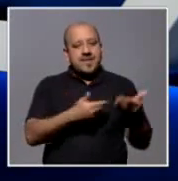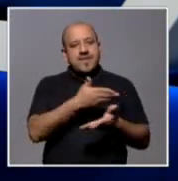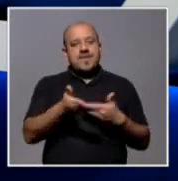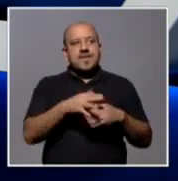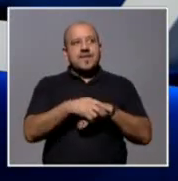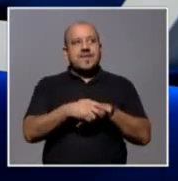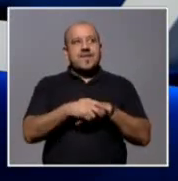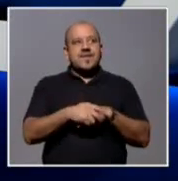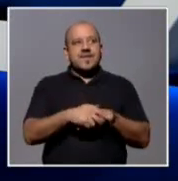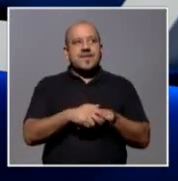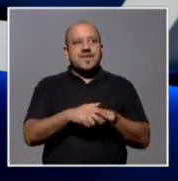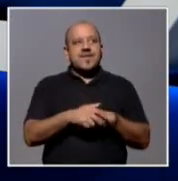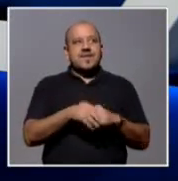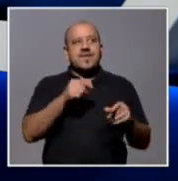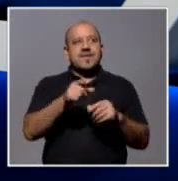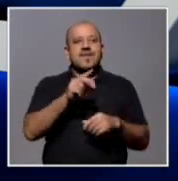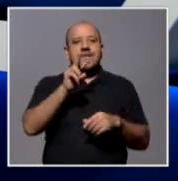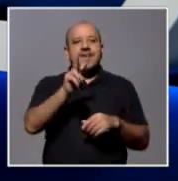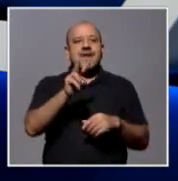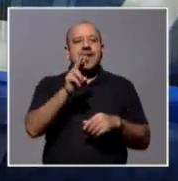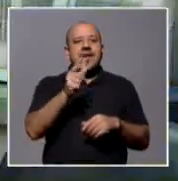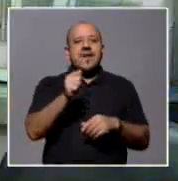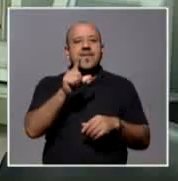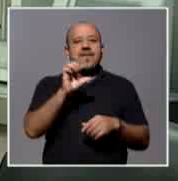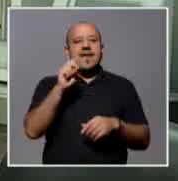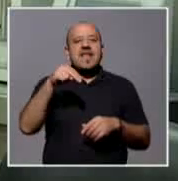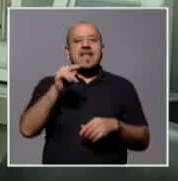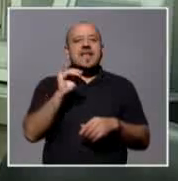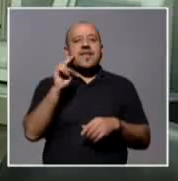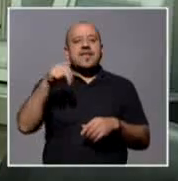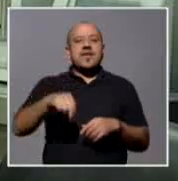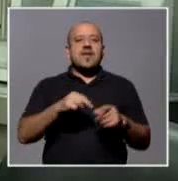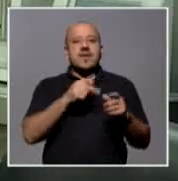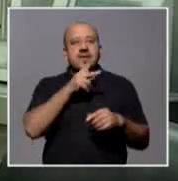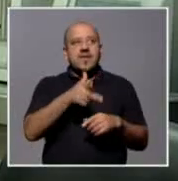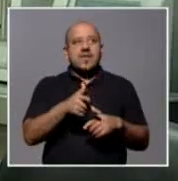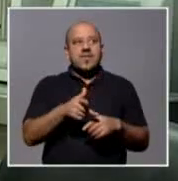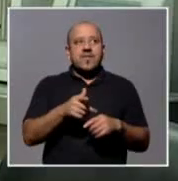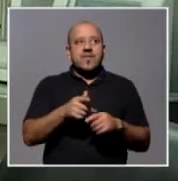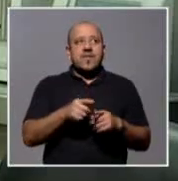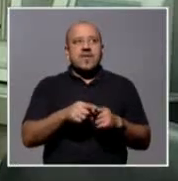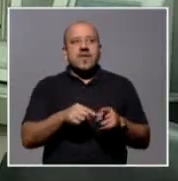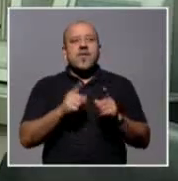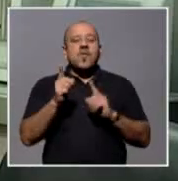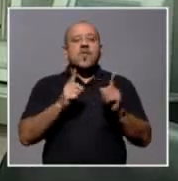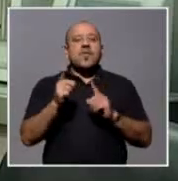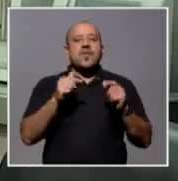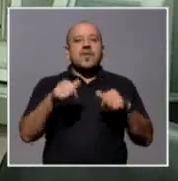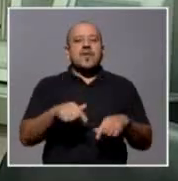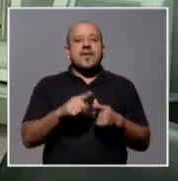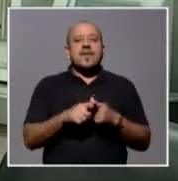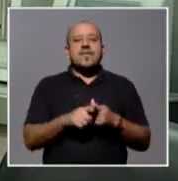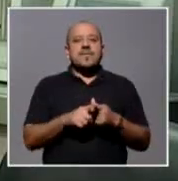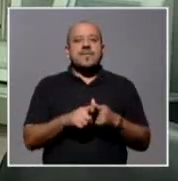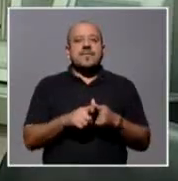a Valentín, dicho. Un abrazo a Valen, dicho sea de paso, tan querido, estrella también de este canal, en algunos adivine la película, después vemos, por ejemplo.